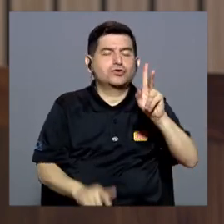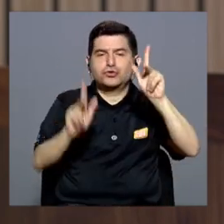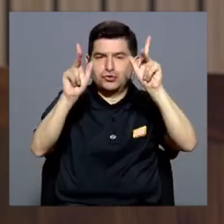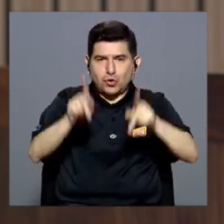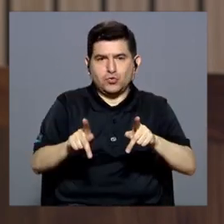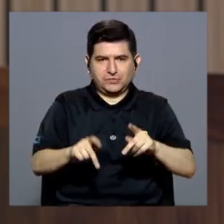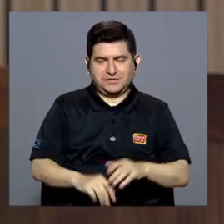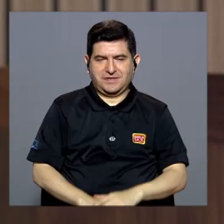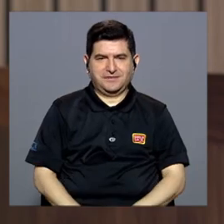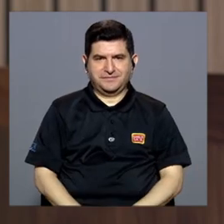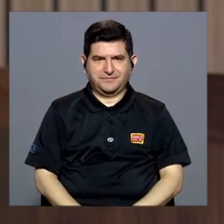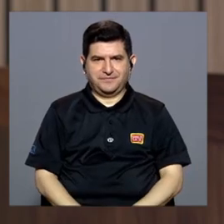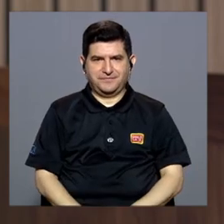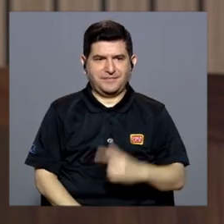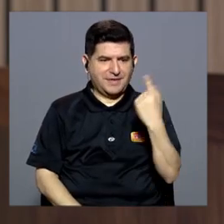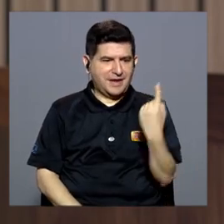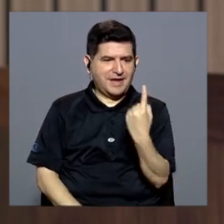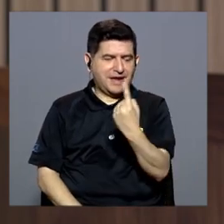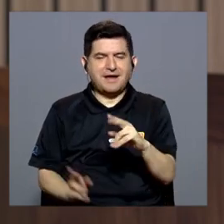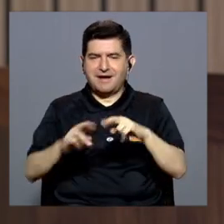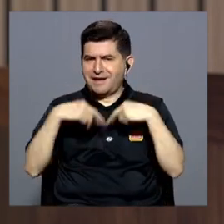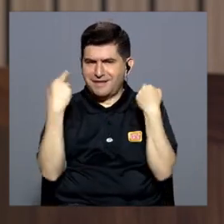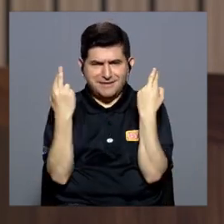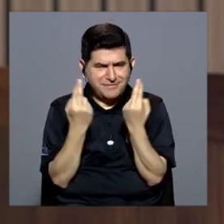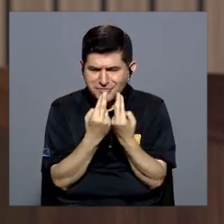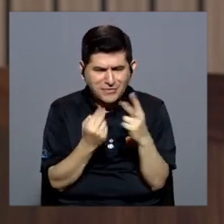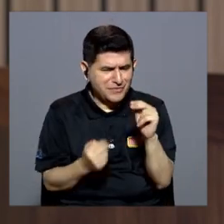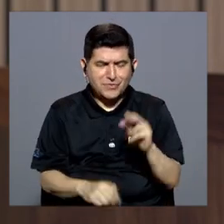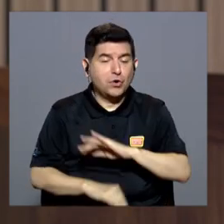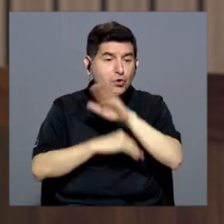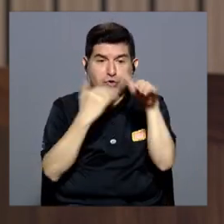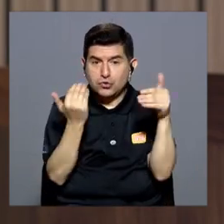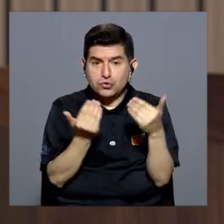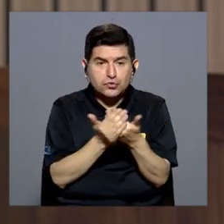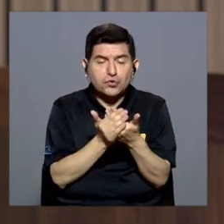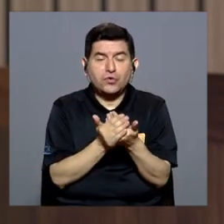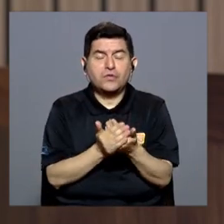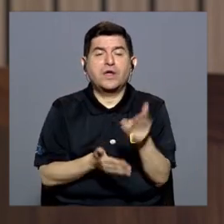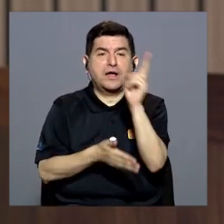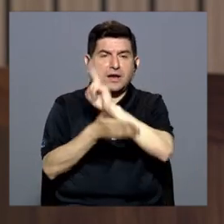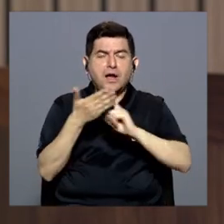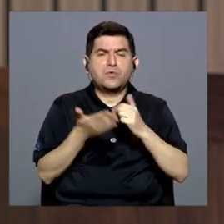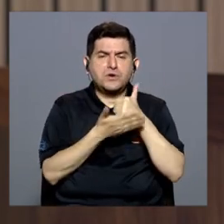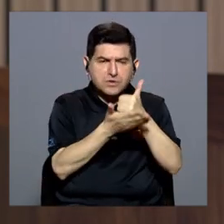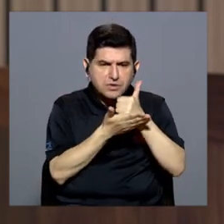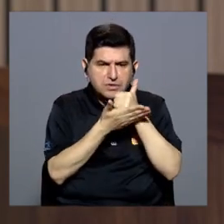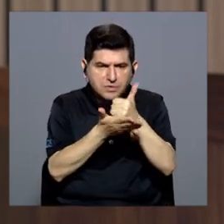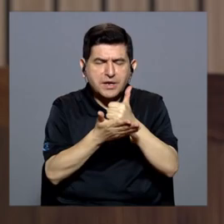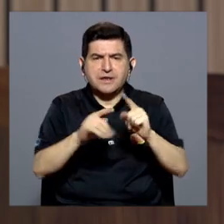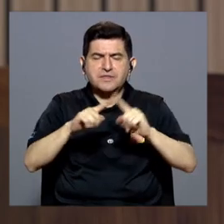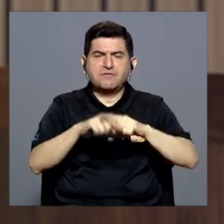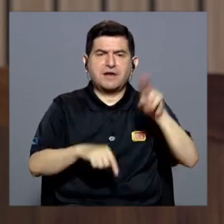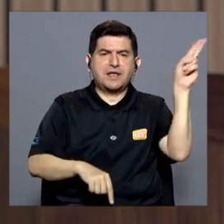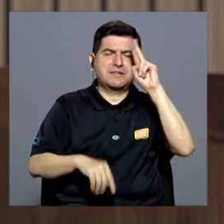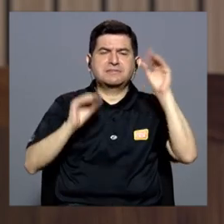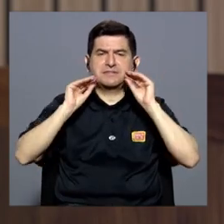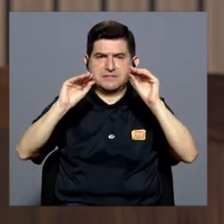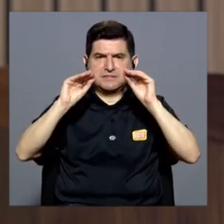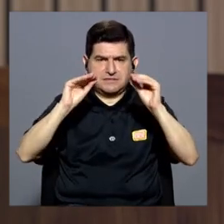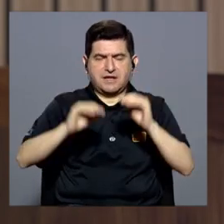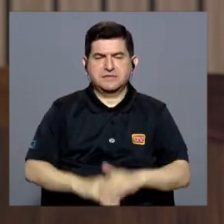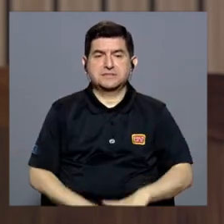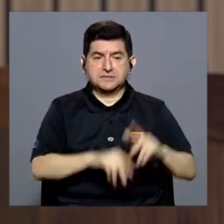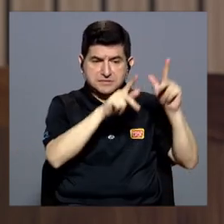personas en cada una de las sesiones, sino a toda la colaboración que la universidad hace a través de sus unidades académicas, de